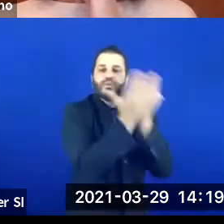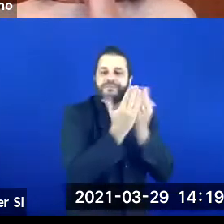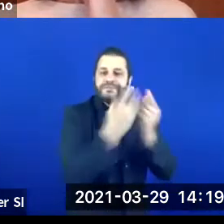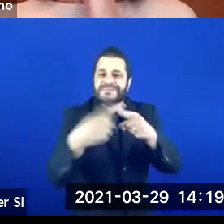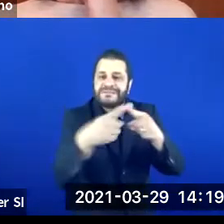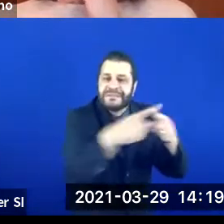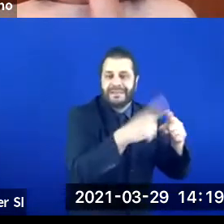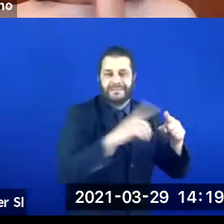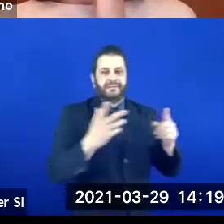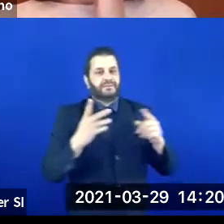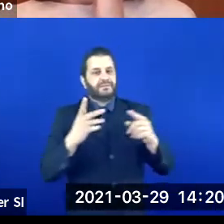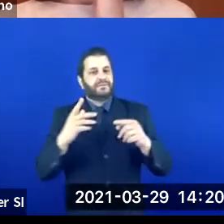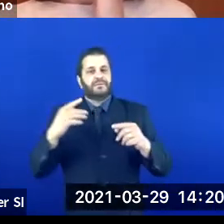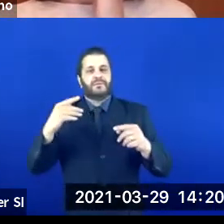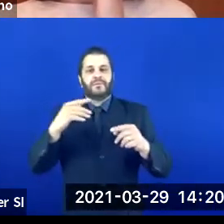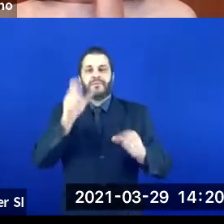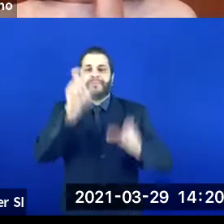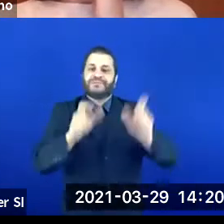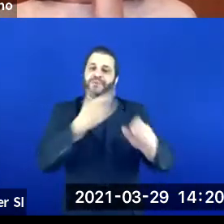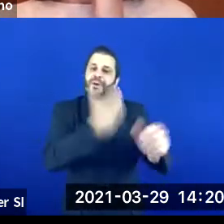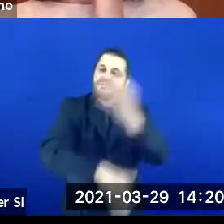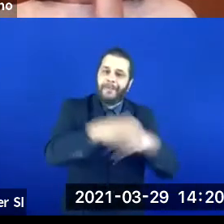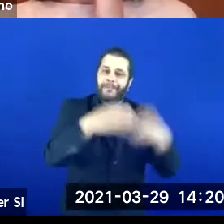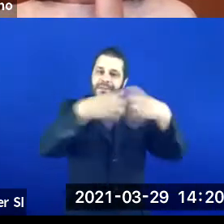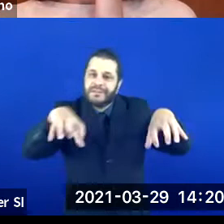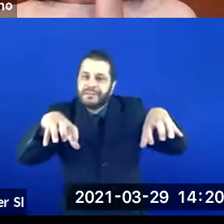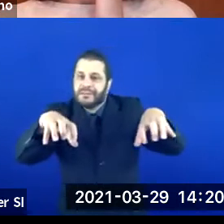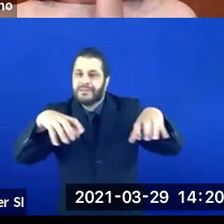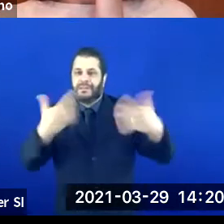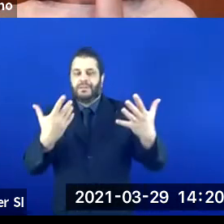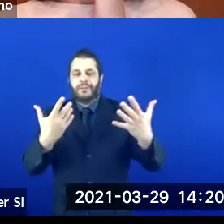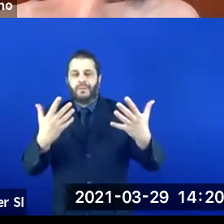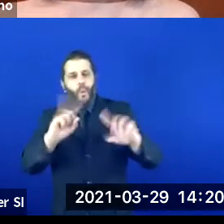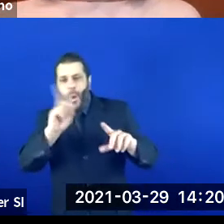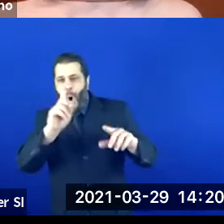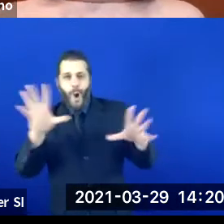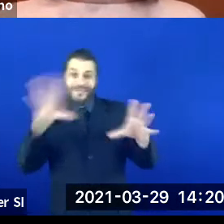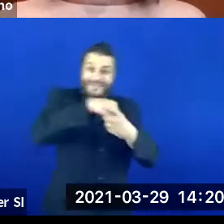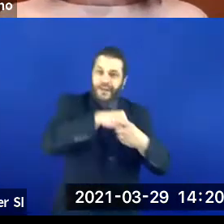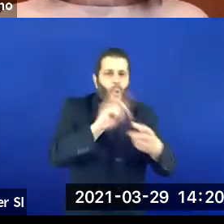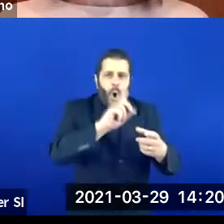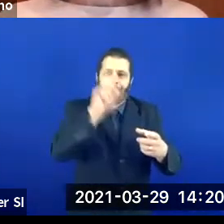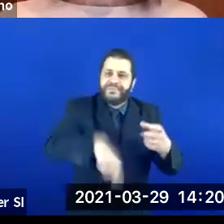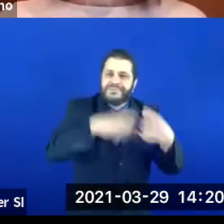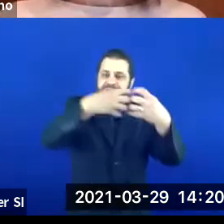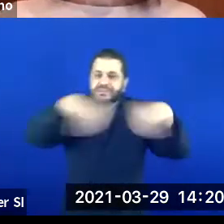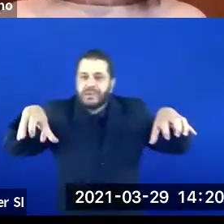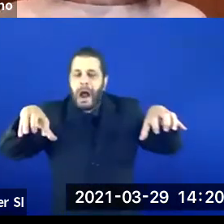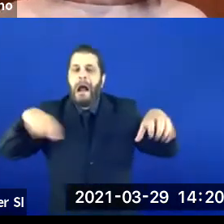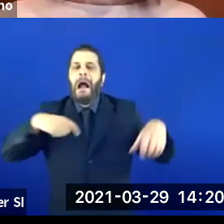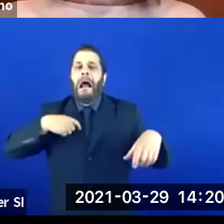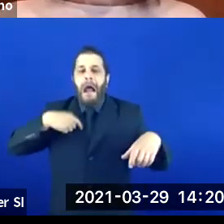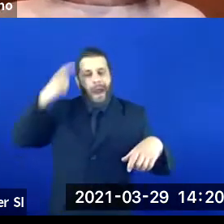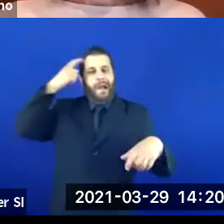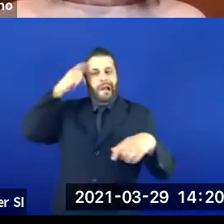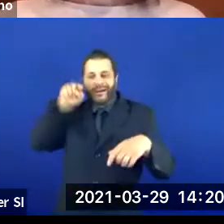el resto como, entre comillas, los normales. No, es al revés. Lo que tenemos que hacer es mezclarnos, tenemos que trabajar juntos